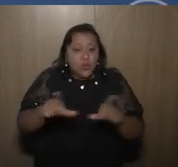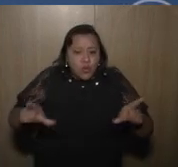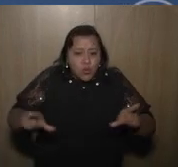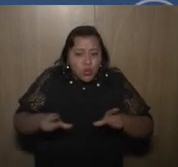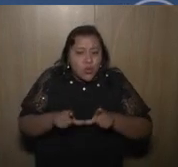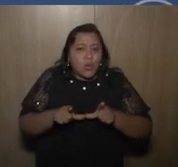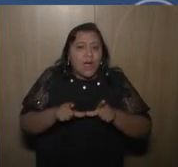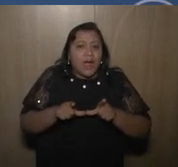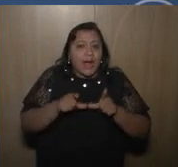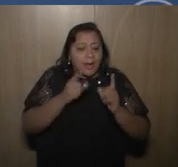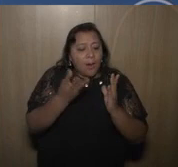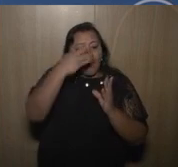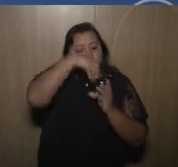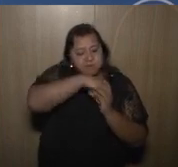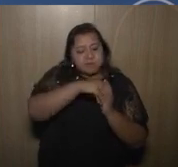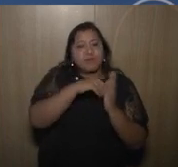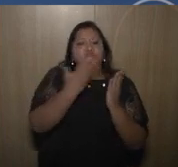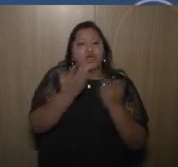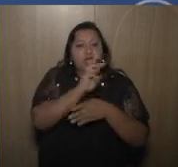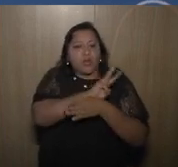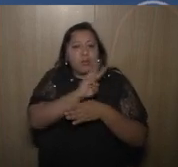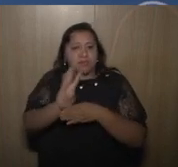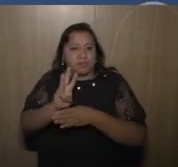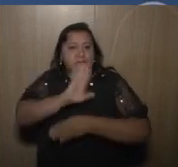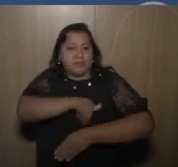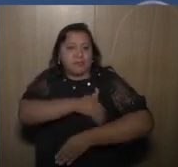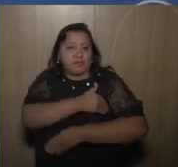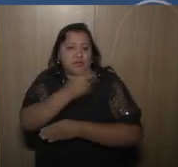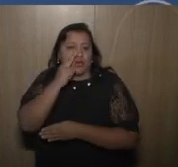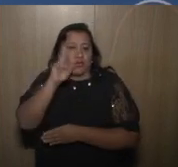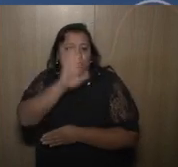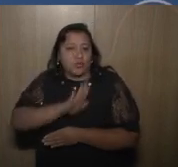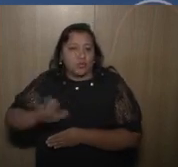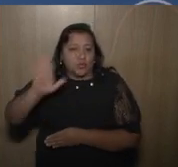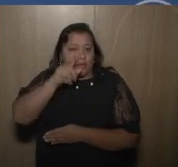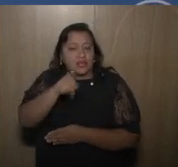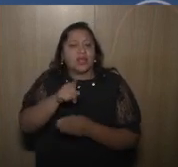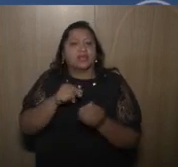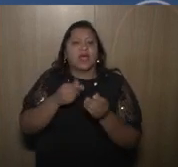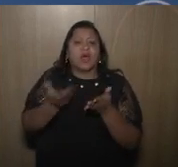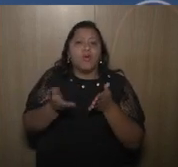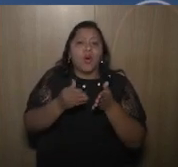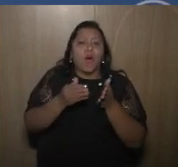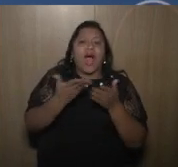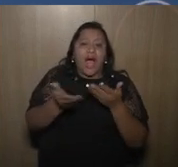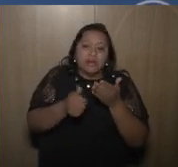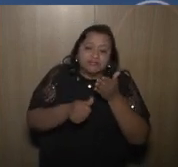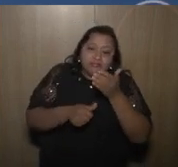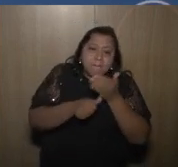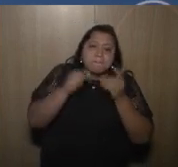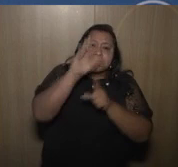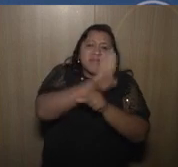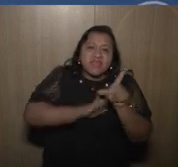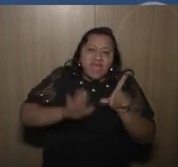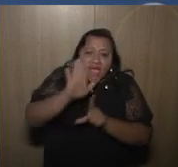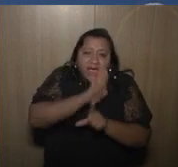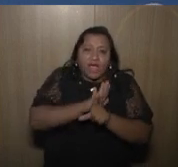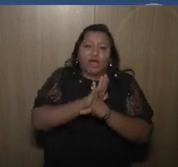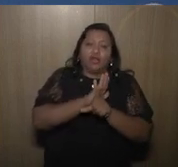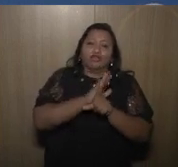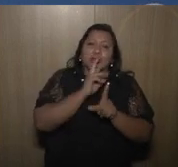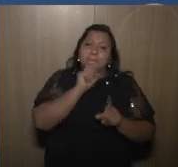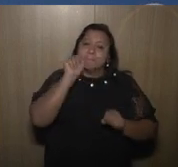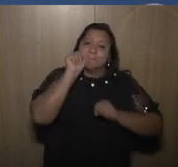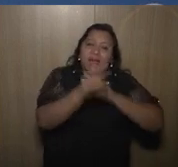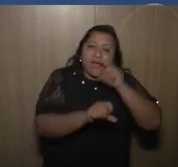un micrositio en la página del Ministerio de Educación Nacional que va a tener tutoriales, que va a tener videos, que va a tener preguntas y respuestas